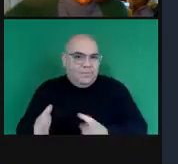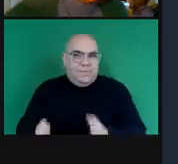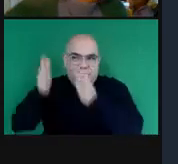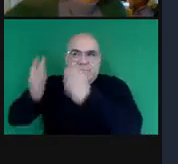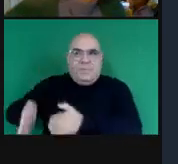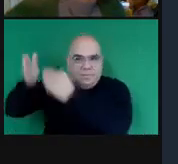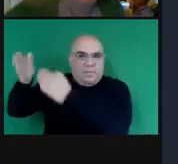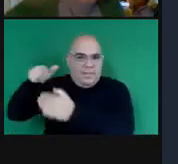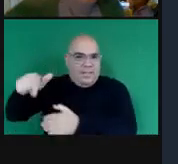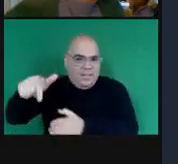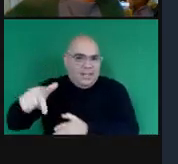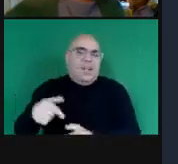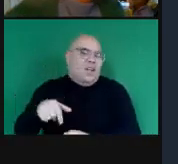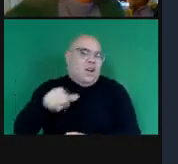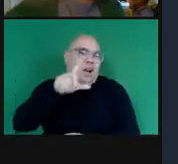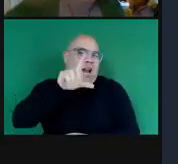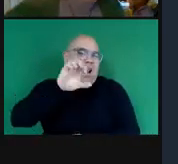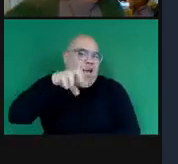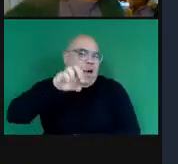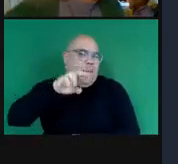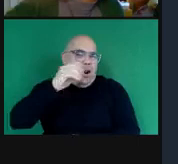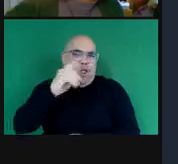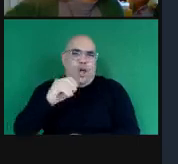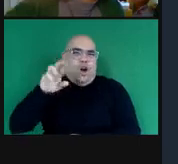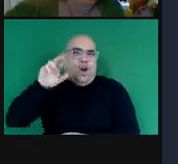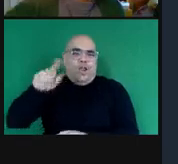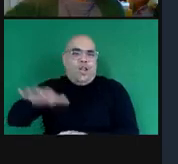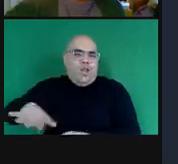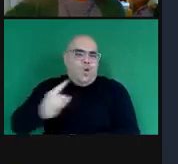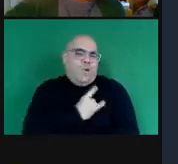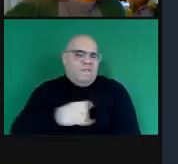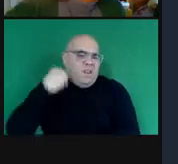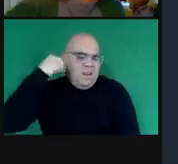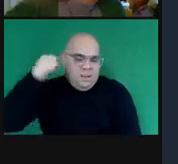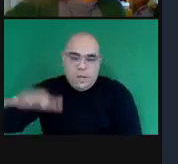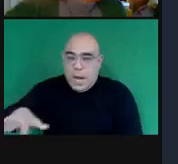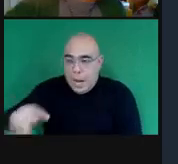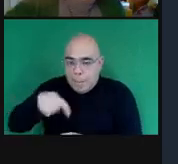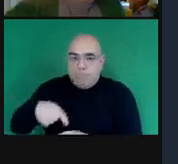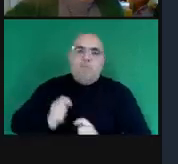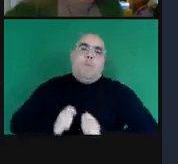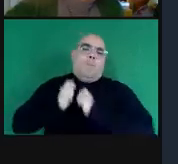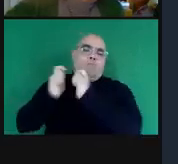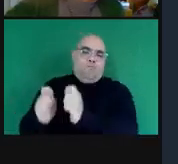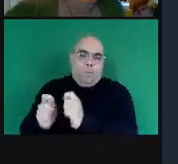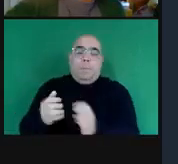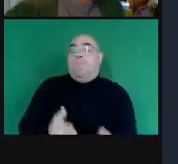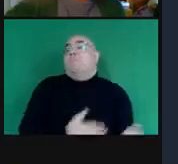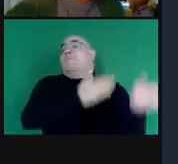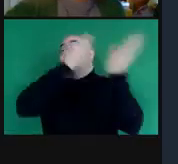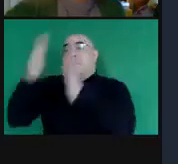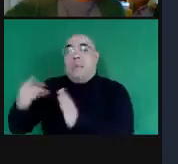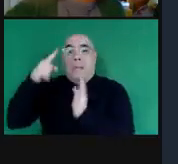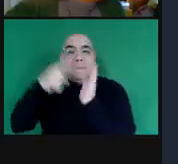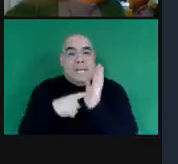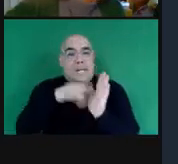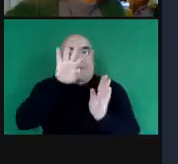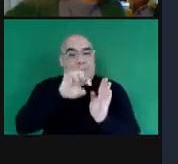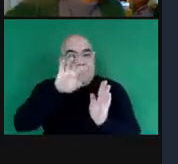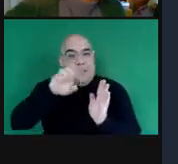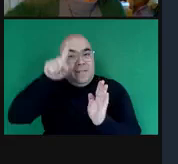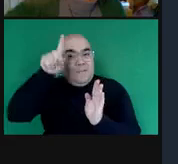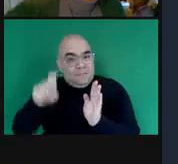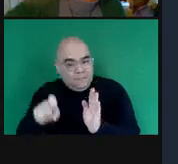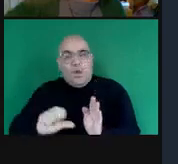primera etapa de desarrollo del campus. Y en el 96 se declaró otro grupo grande. Depende de cómo los contemos, podemos hablar